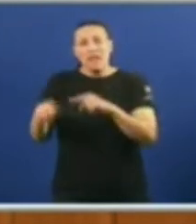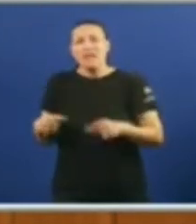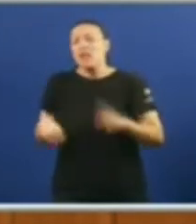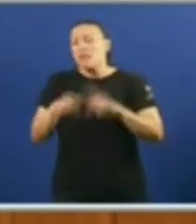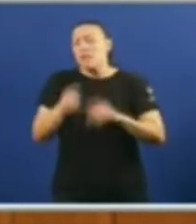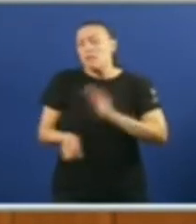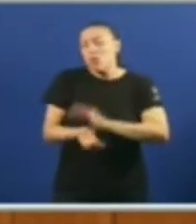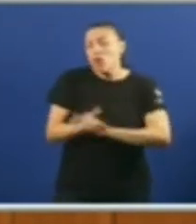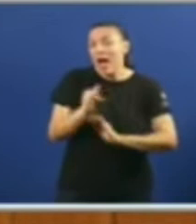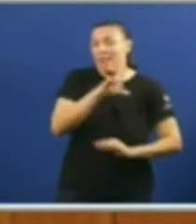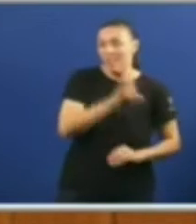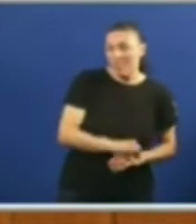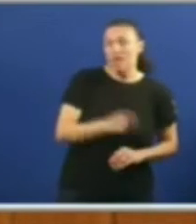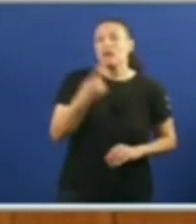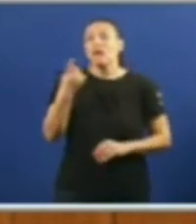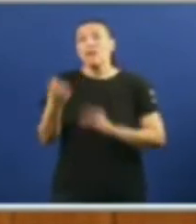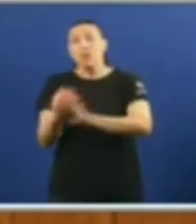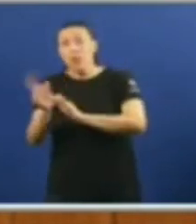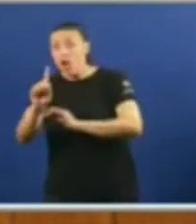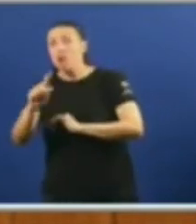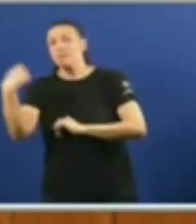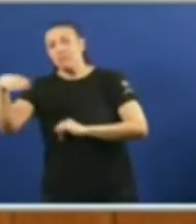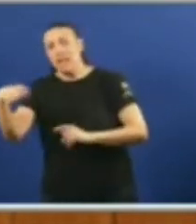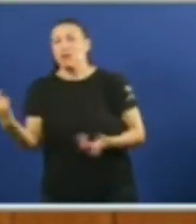e quen non. Por lo tanto, hai unha primeira